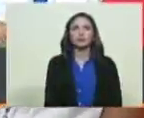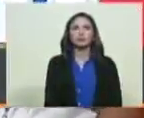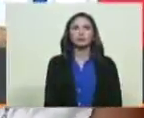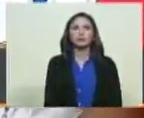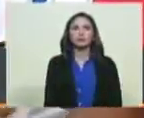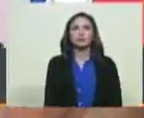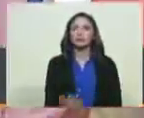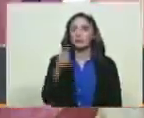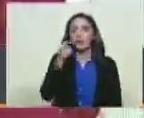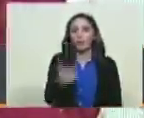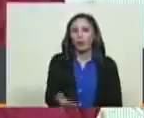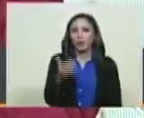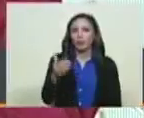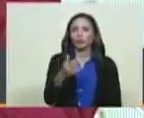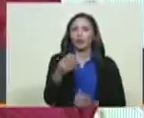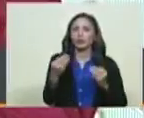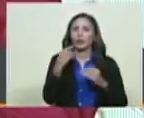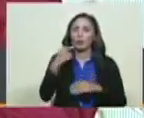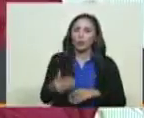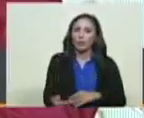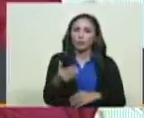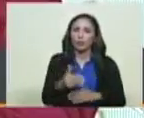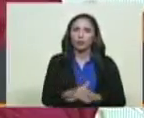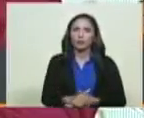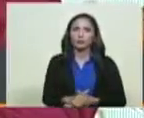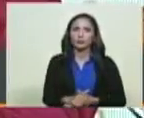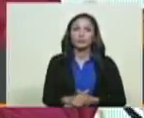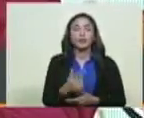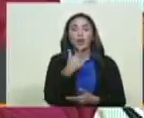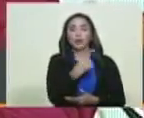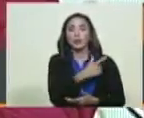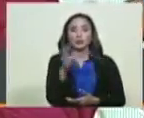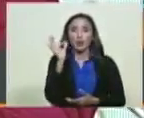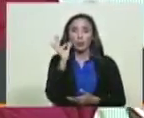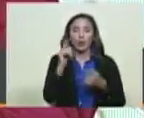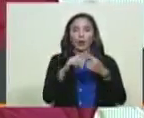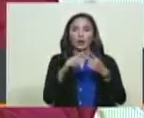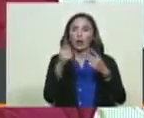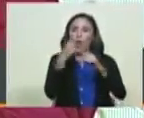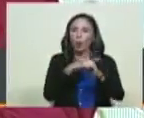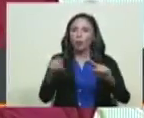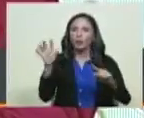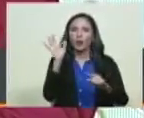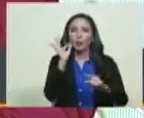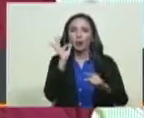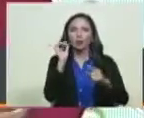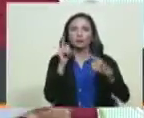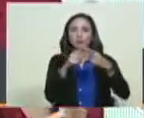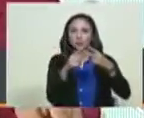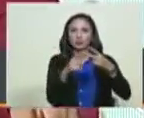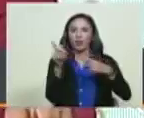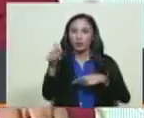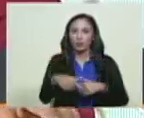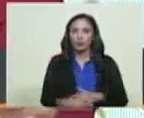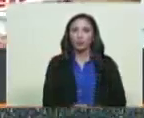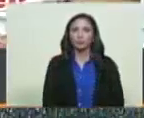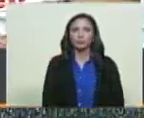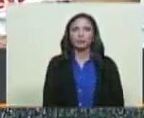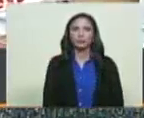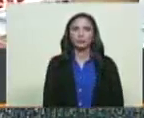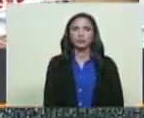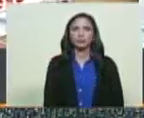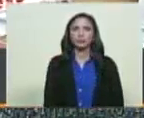es muy importante lo decía paola valentina y lo dijo luz y álex